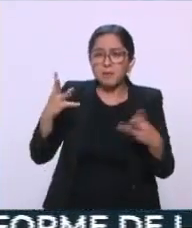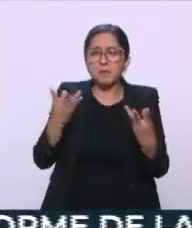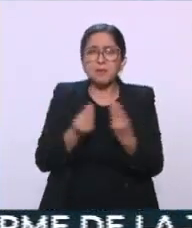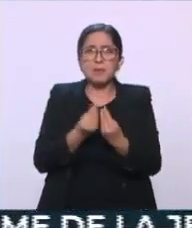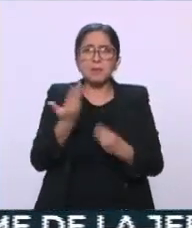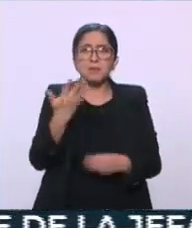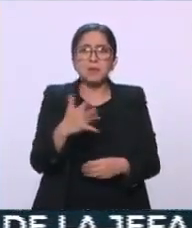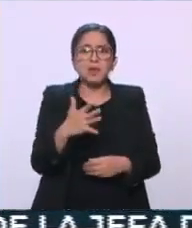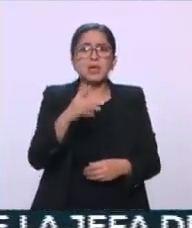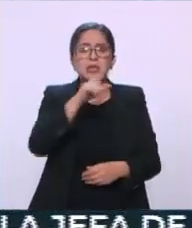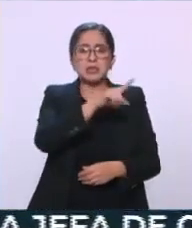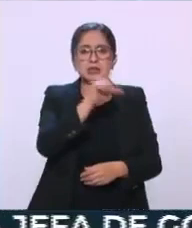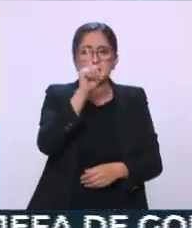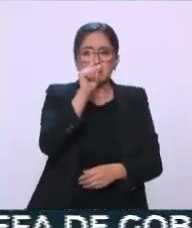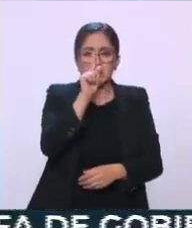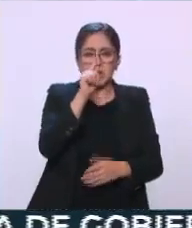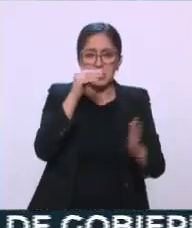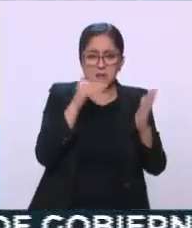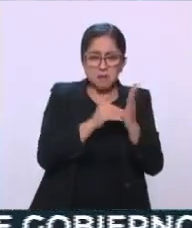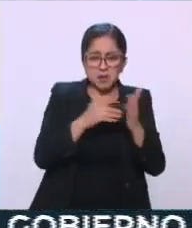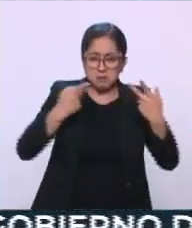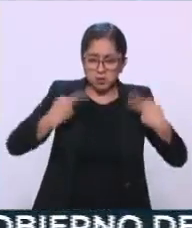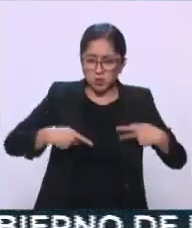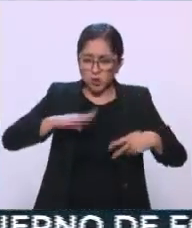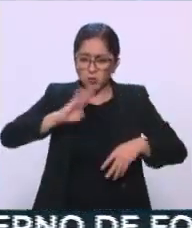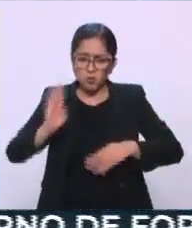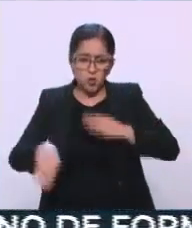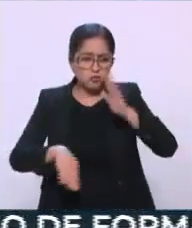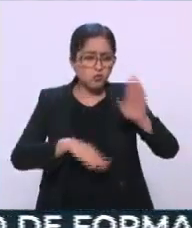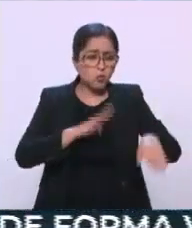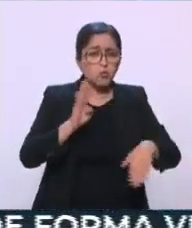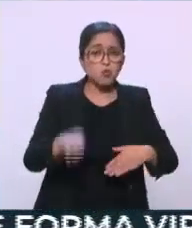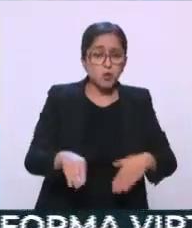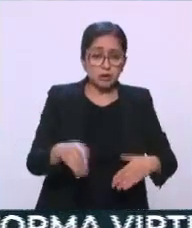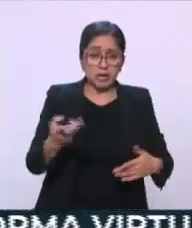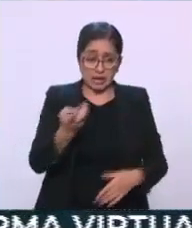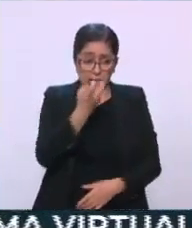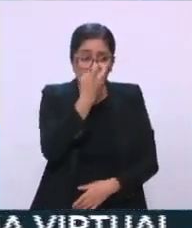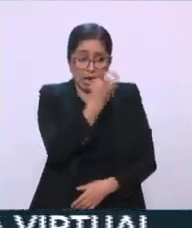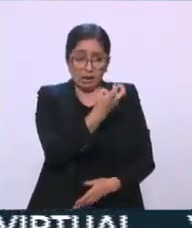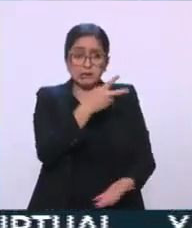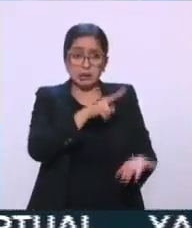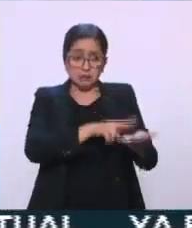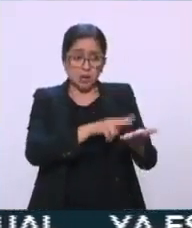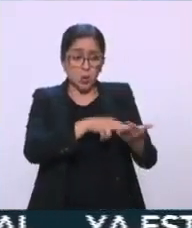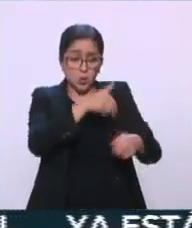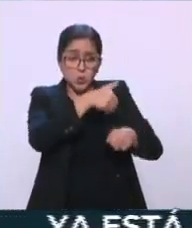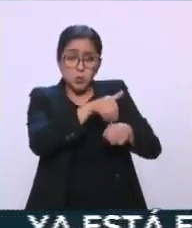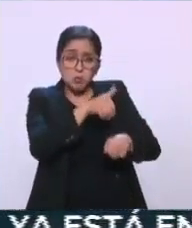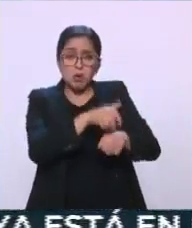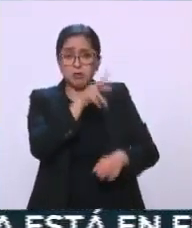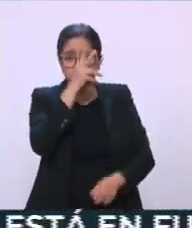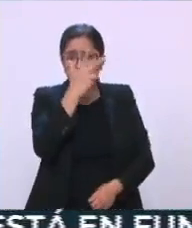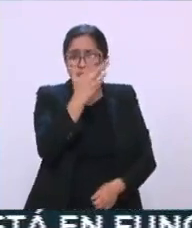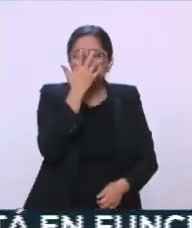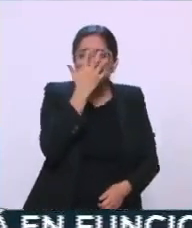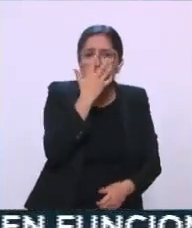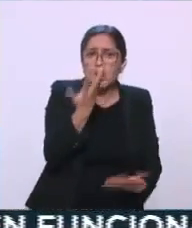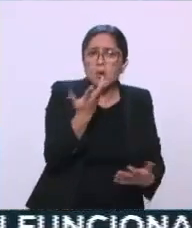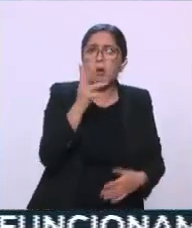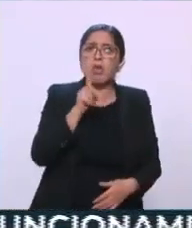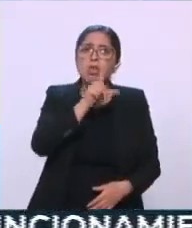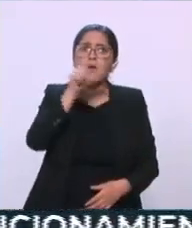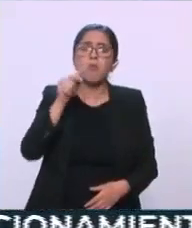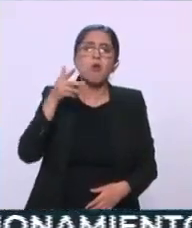70,000 muertos al frente, ¿verdad? Y se debería ser muy serio frente a esa cifra y frente al futuro. La evidencia que tenemos de